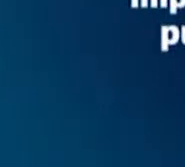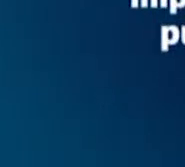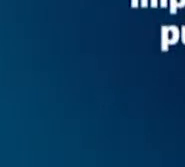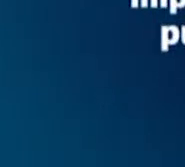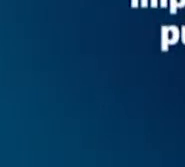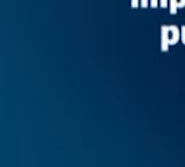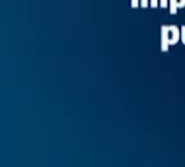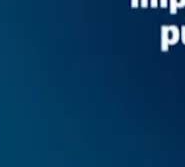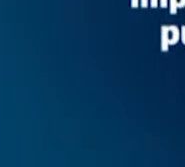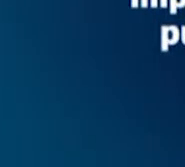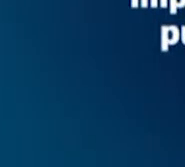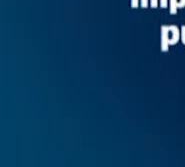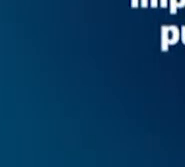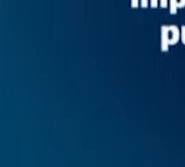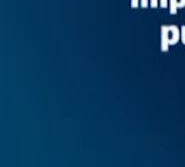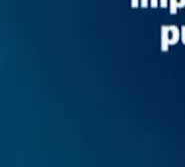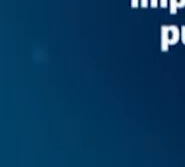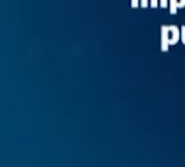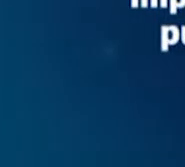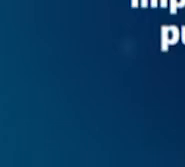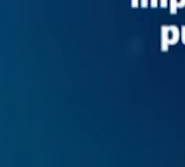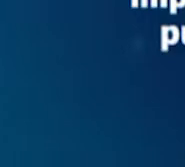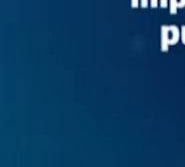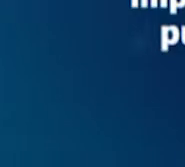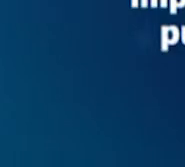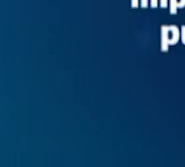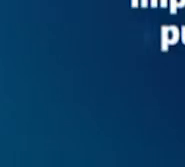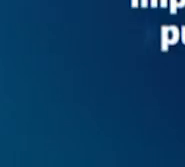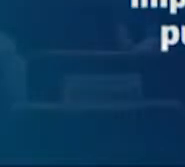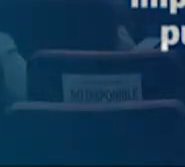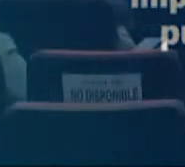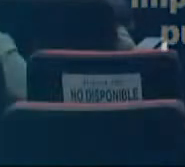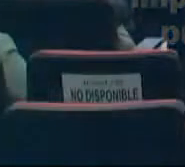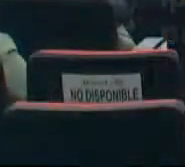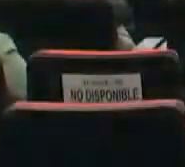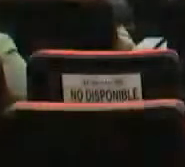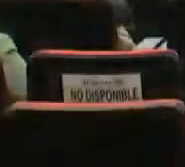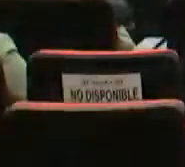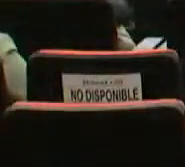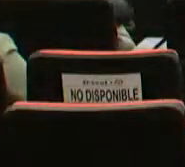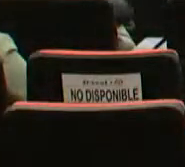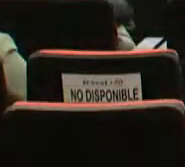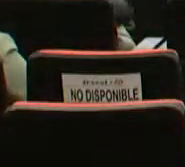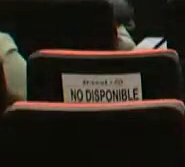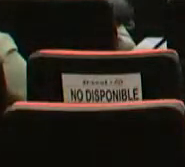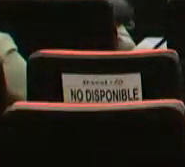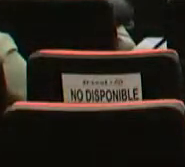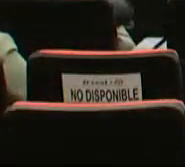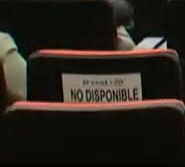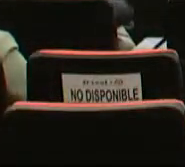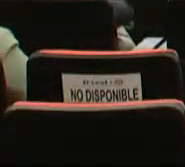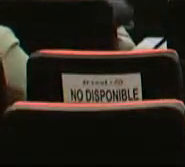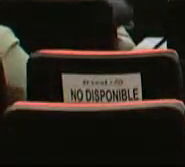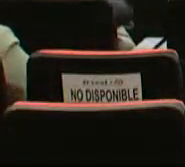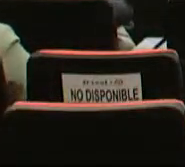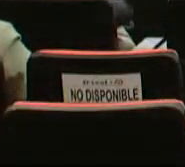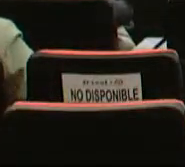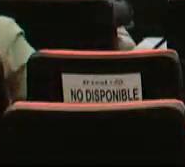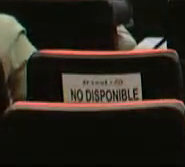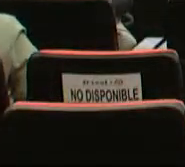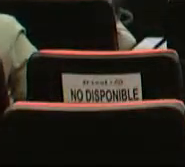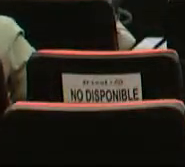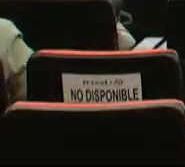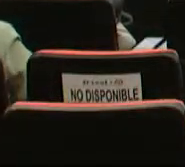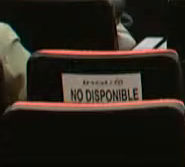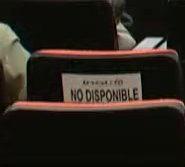cordial bienvenida a la ceremonia de inauguración de la semana Nacional de transparencia 2020 salud pública